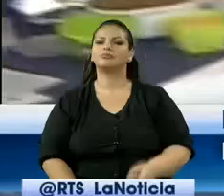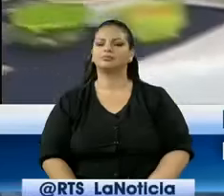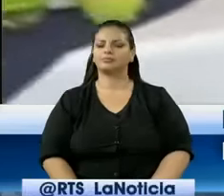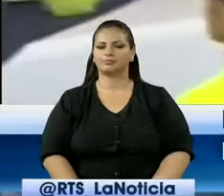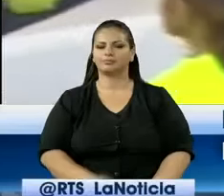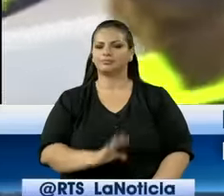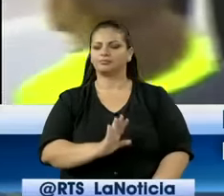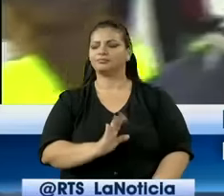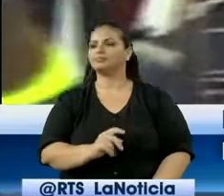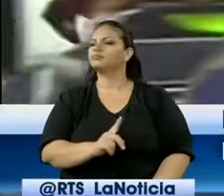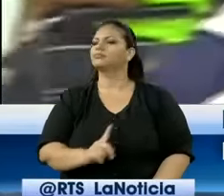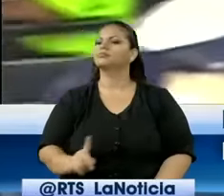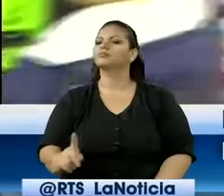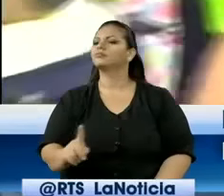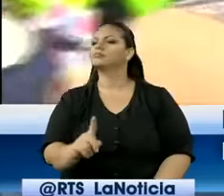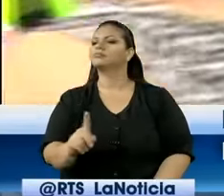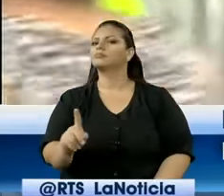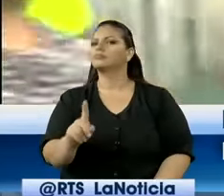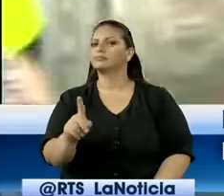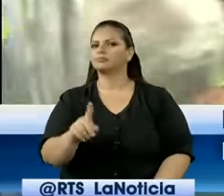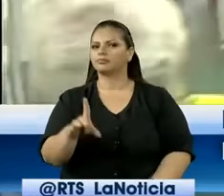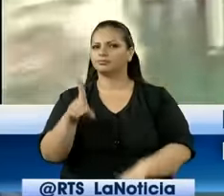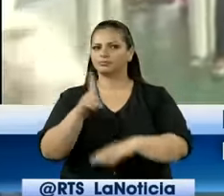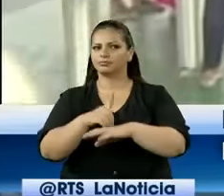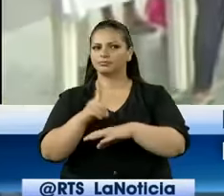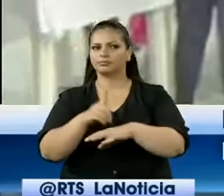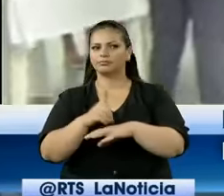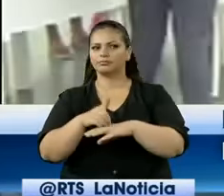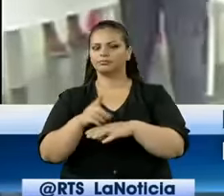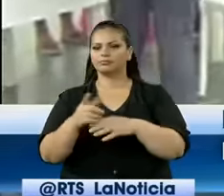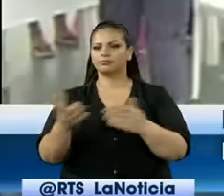la atención médica, se les está tomando la